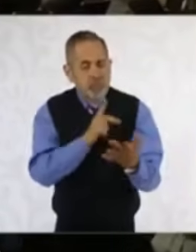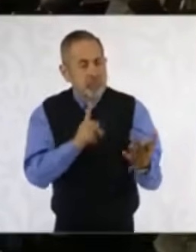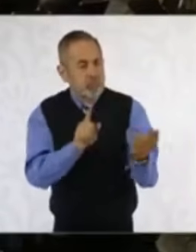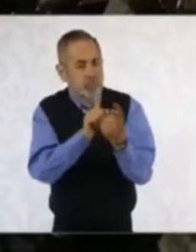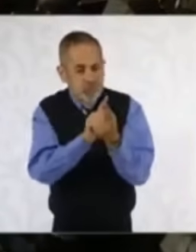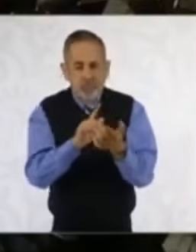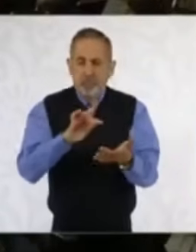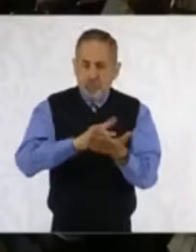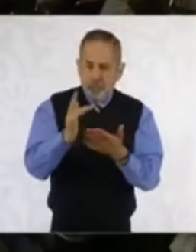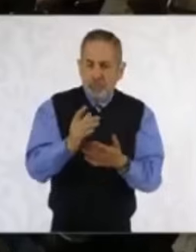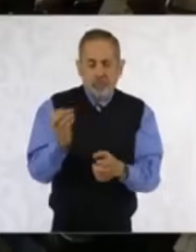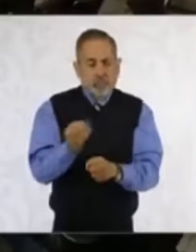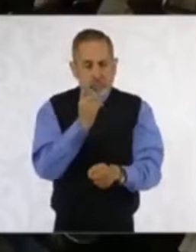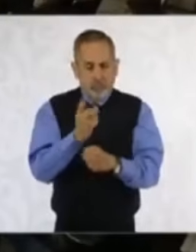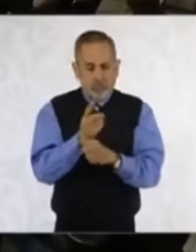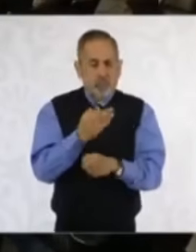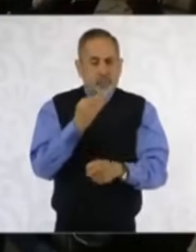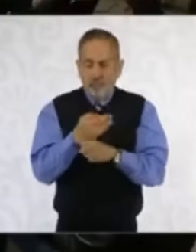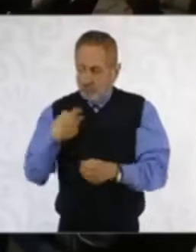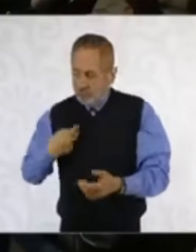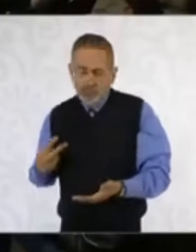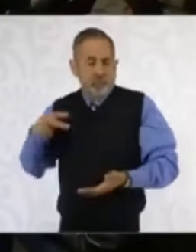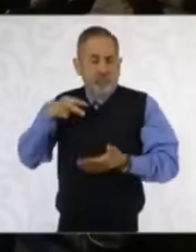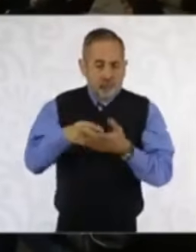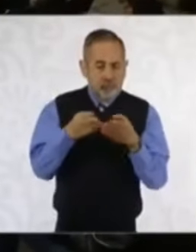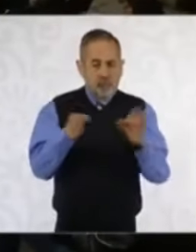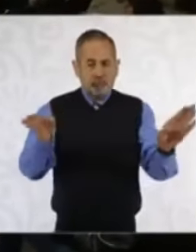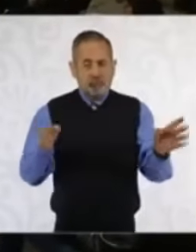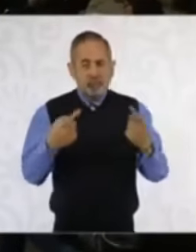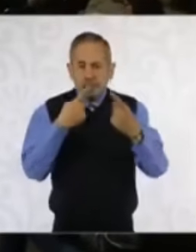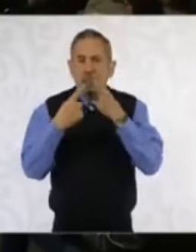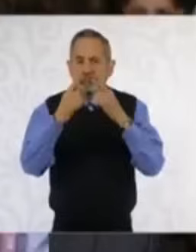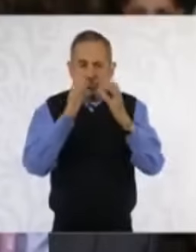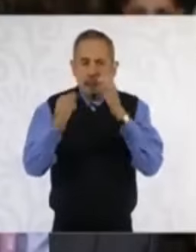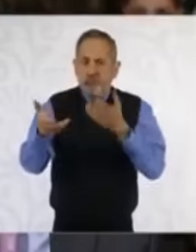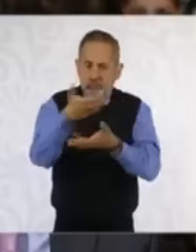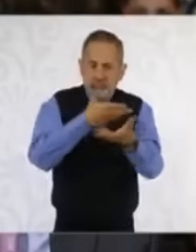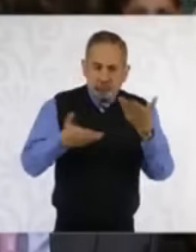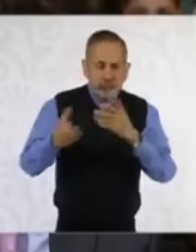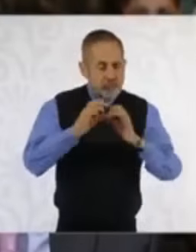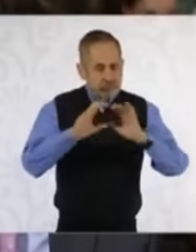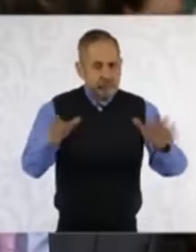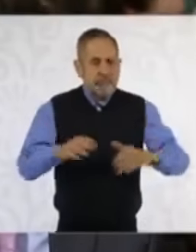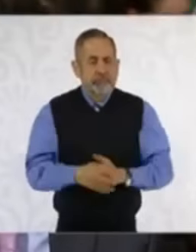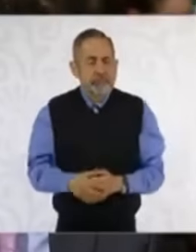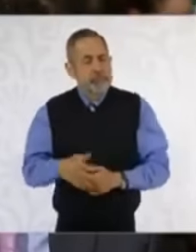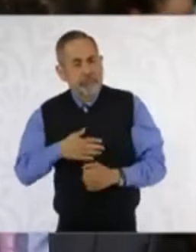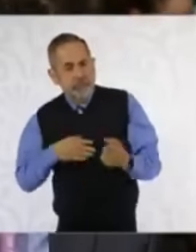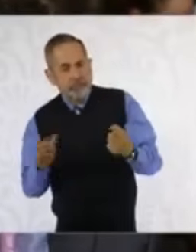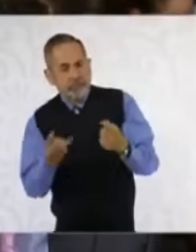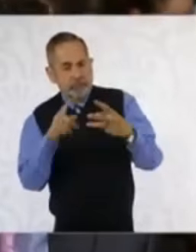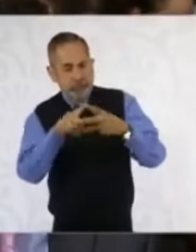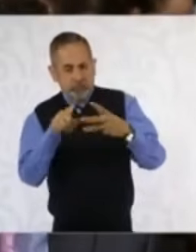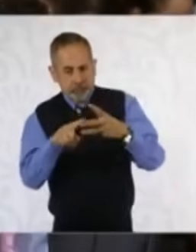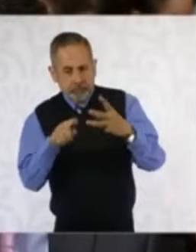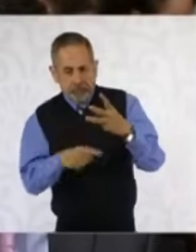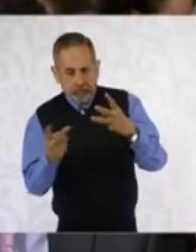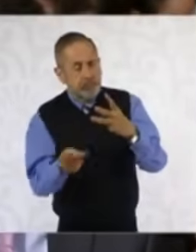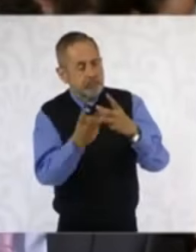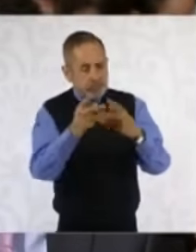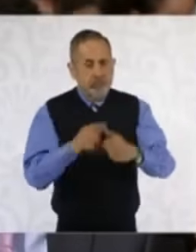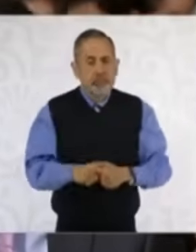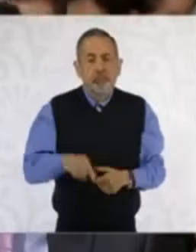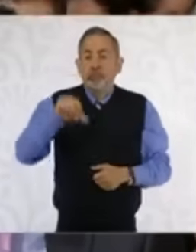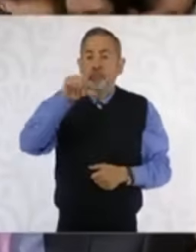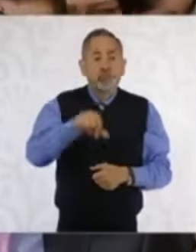para que no les toquen pensiones mínimas insuficientes y tengan garantizado el último salario al momento de pensionarse, como se dijo hace un momento, hasta el